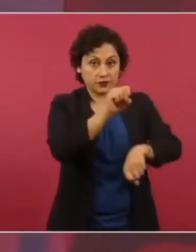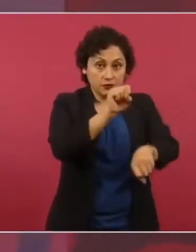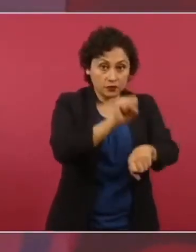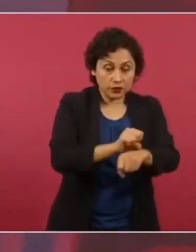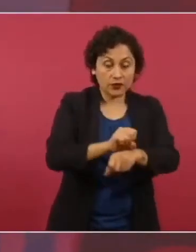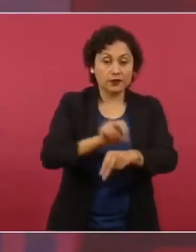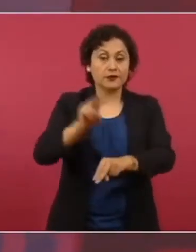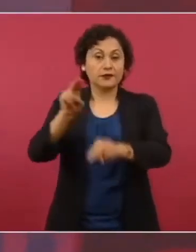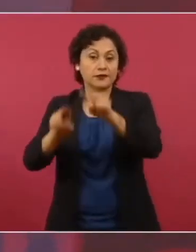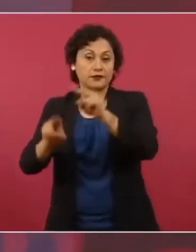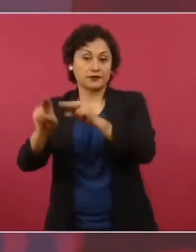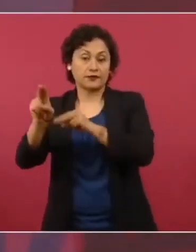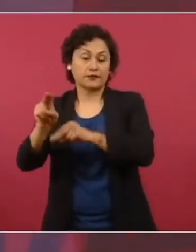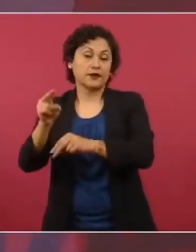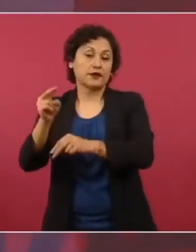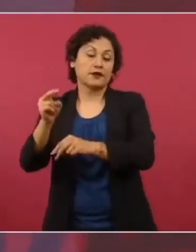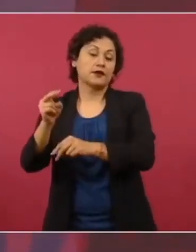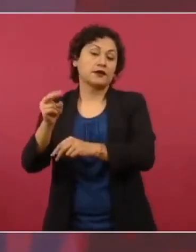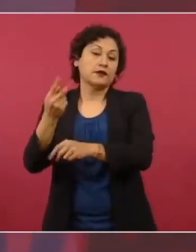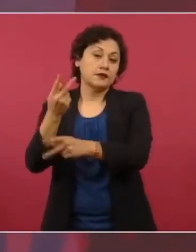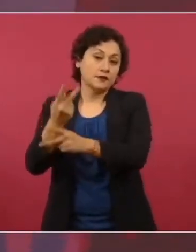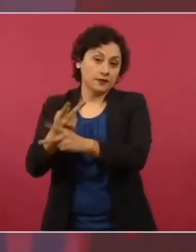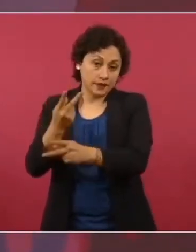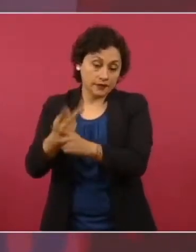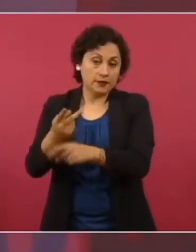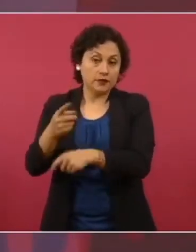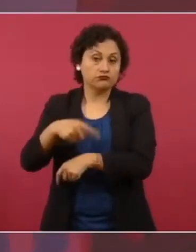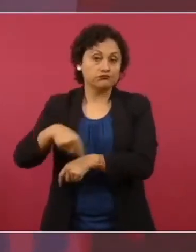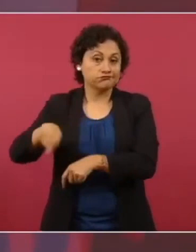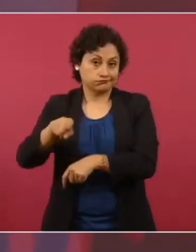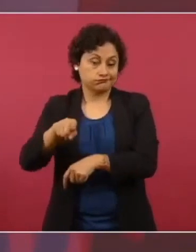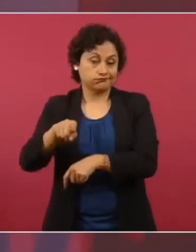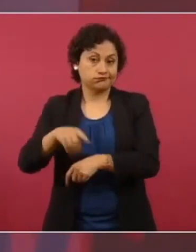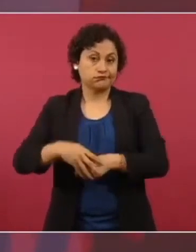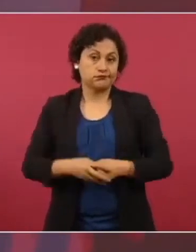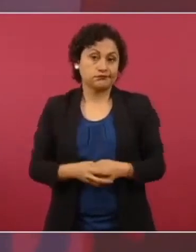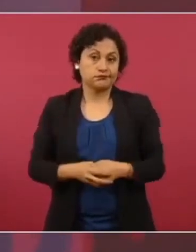escuelas de nivel medio superior,